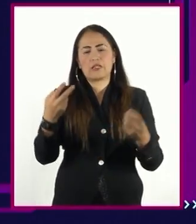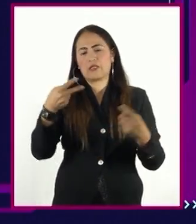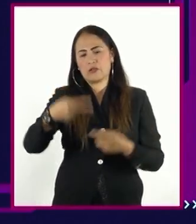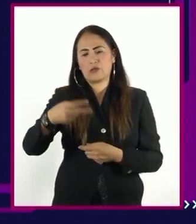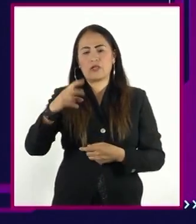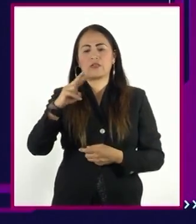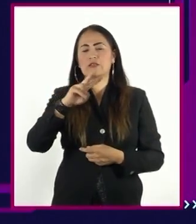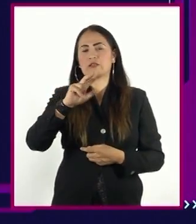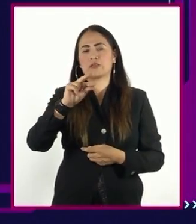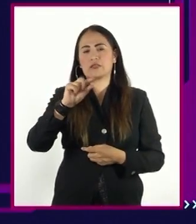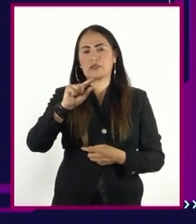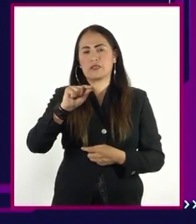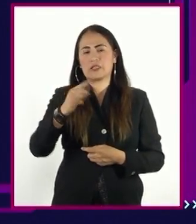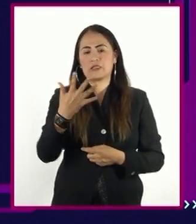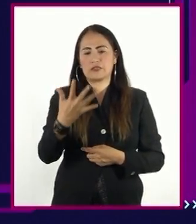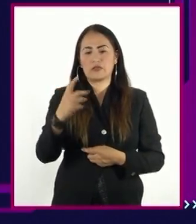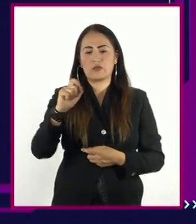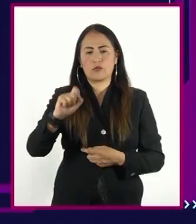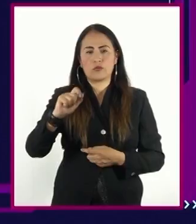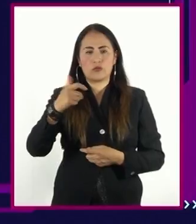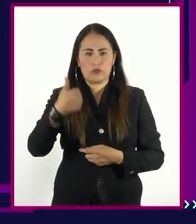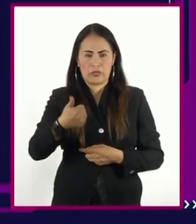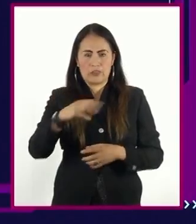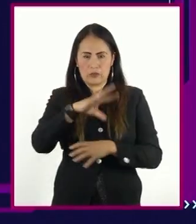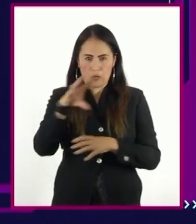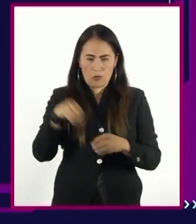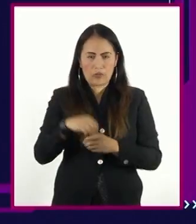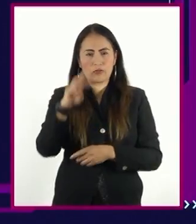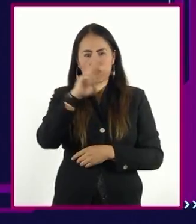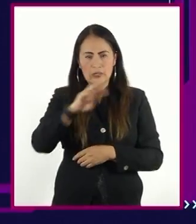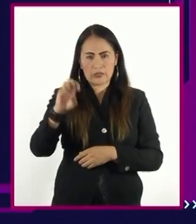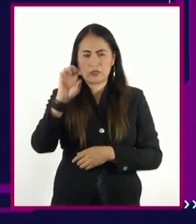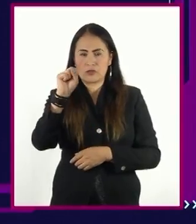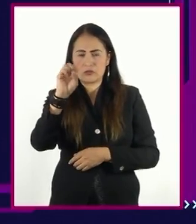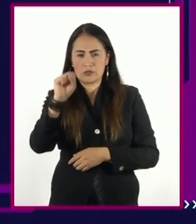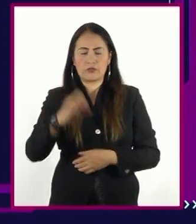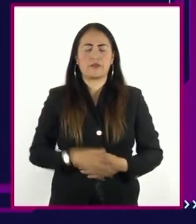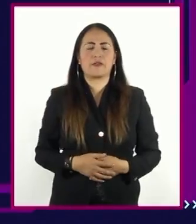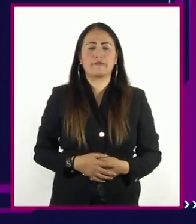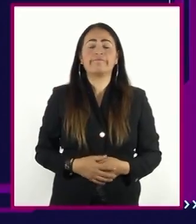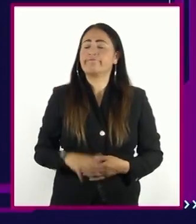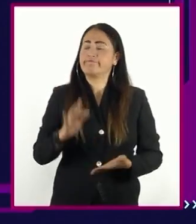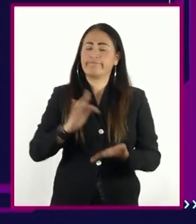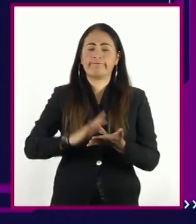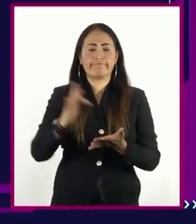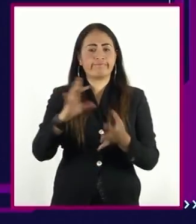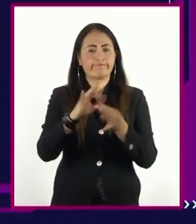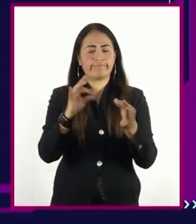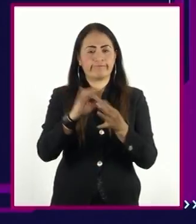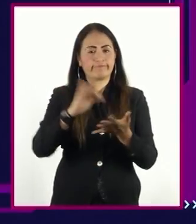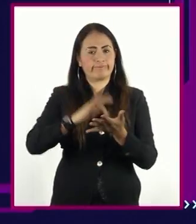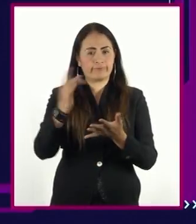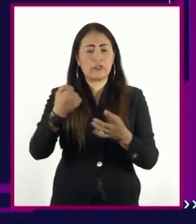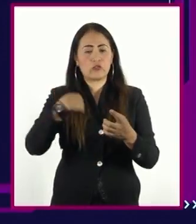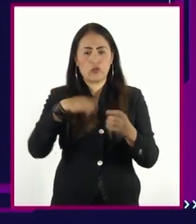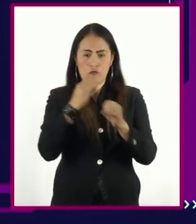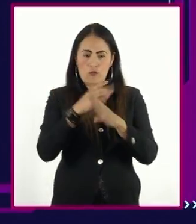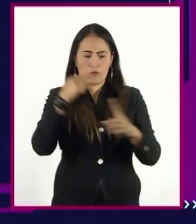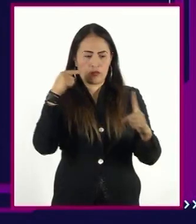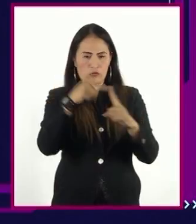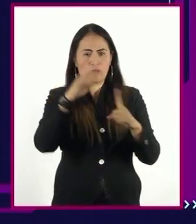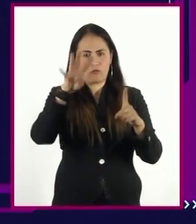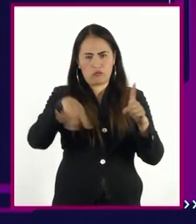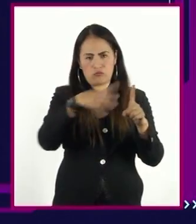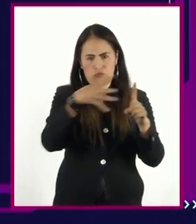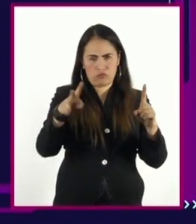de 360 grados. Gracias por la explicación, maestra. Me será de mucha utilidad cuando requiera un dato más específico en una